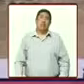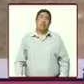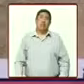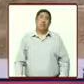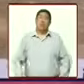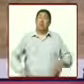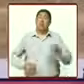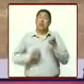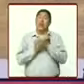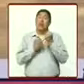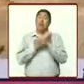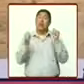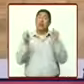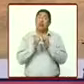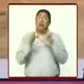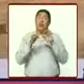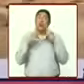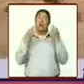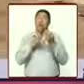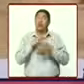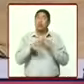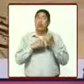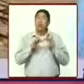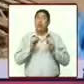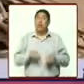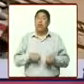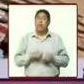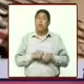Padre apoyando con la familia, con lo que se puede.